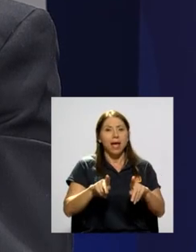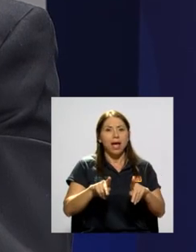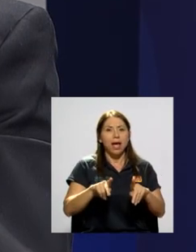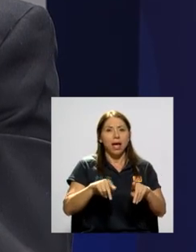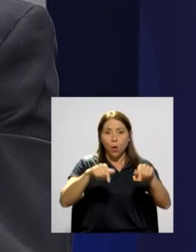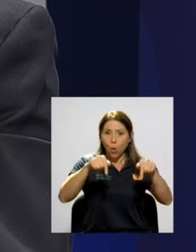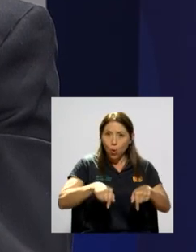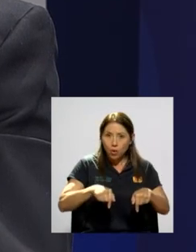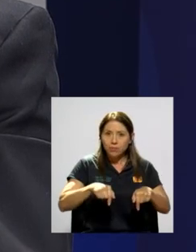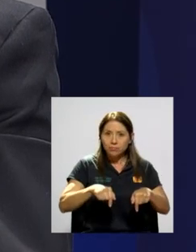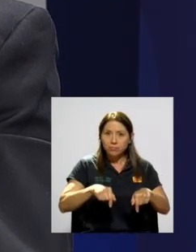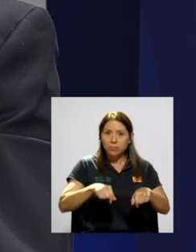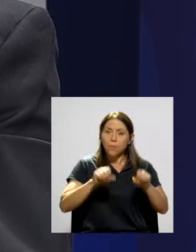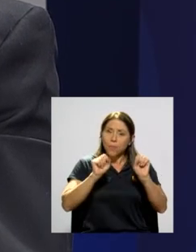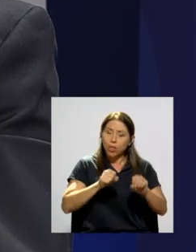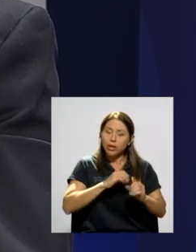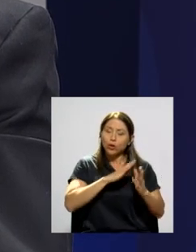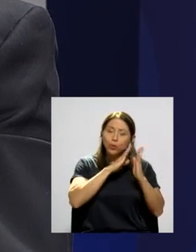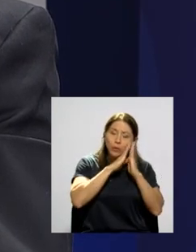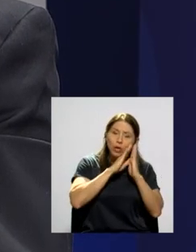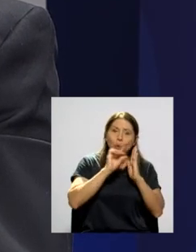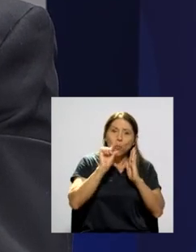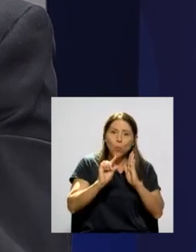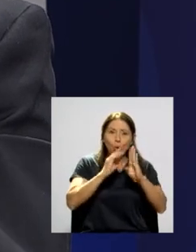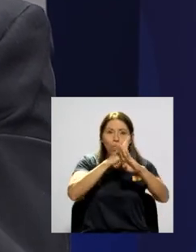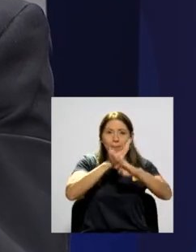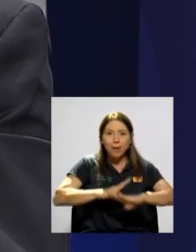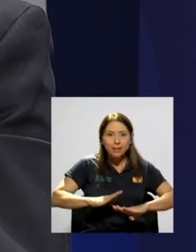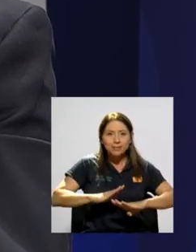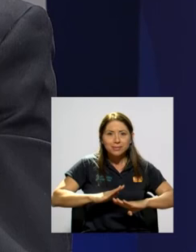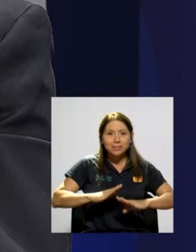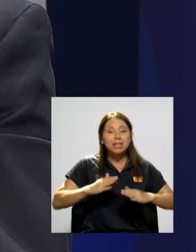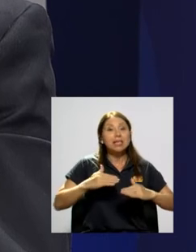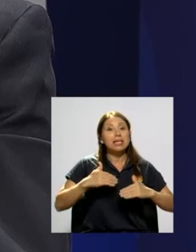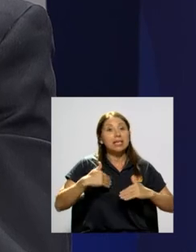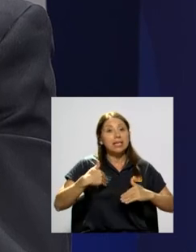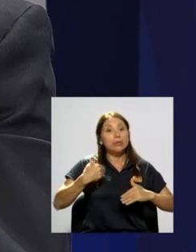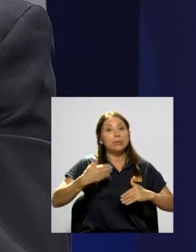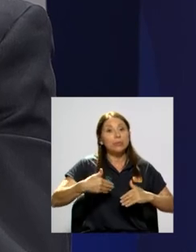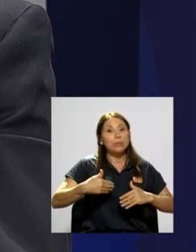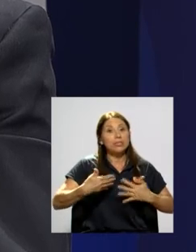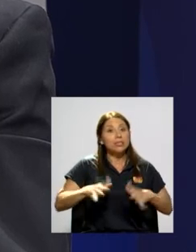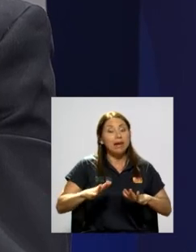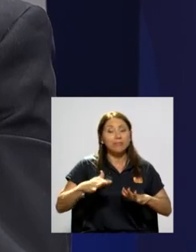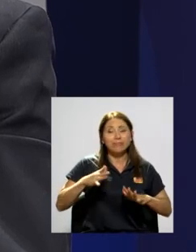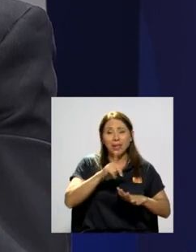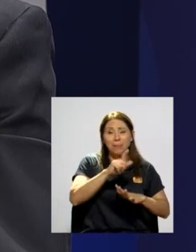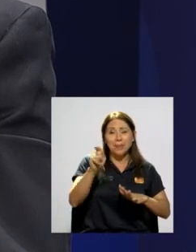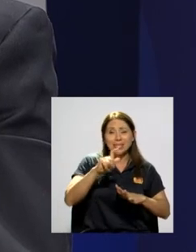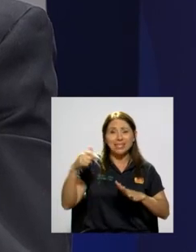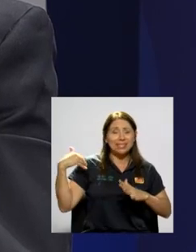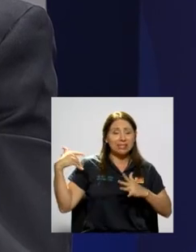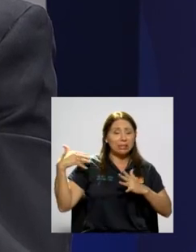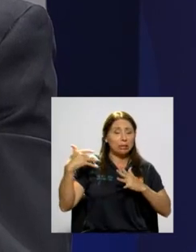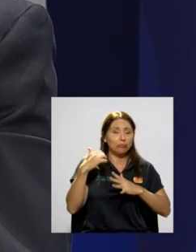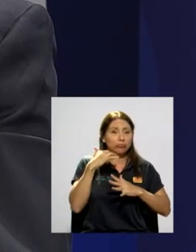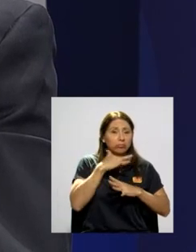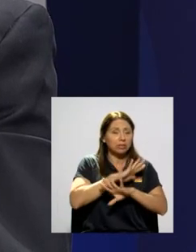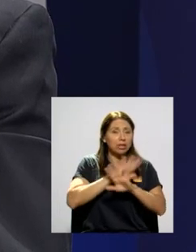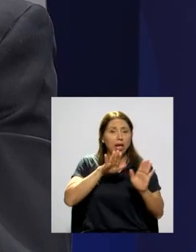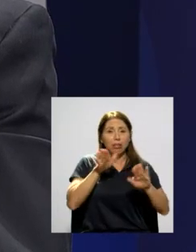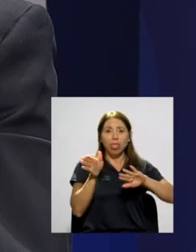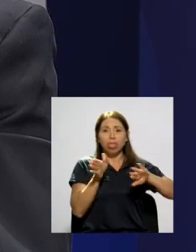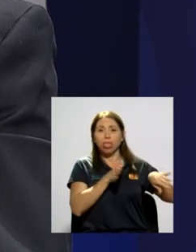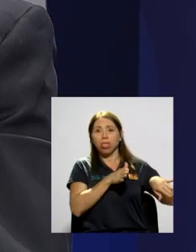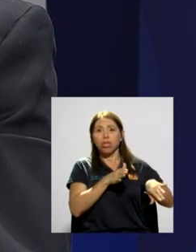dormir con un poco de paz y superemos los meses de toxicidad profunda que hemos vivido. Yo lo